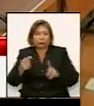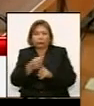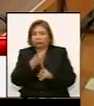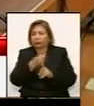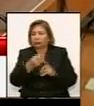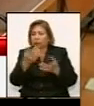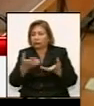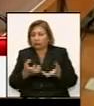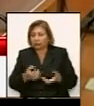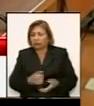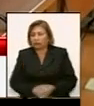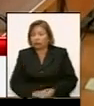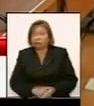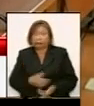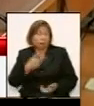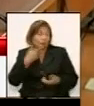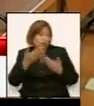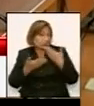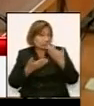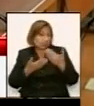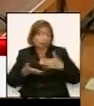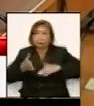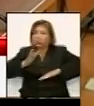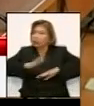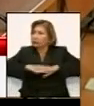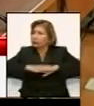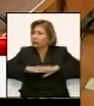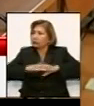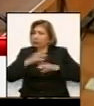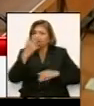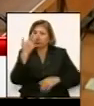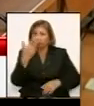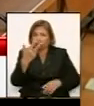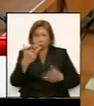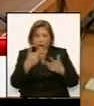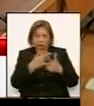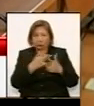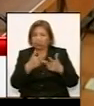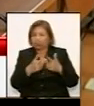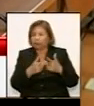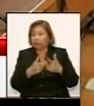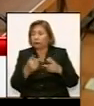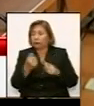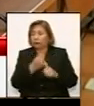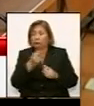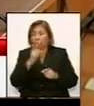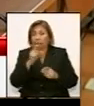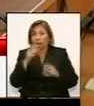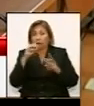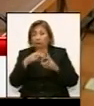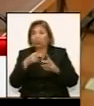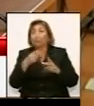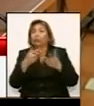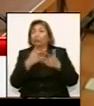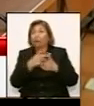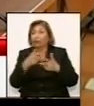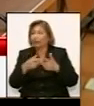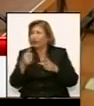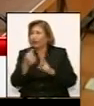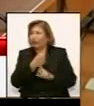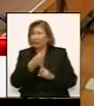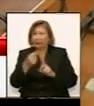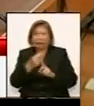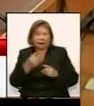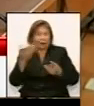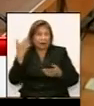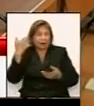resistencia. Hoy les voy a contar solamente sobre tres tipos de violencia. No voy a ahondar en acoso, pero en tres otros tipos de violencia que